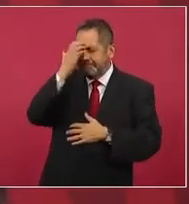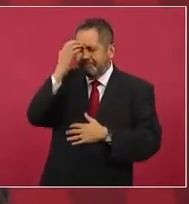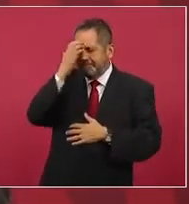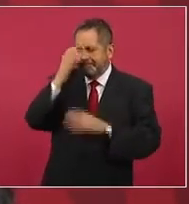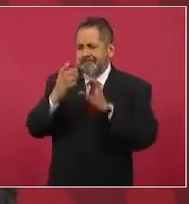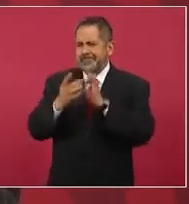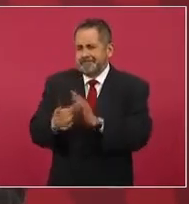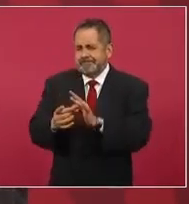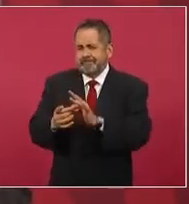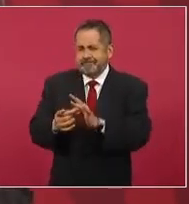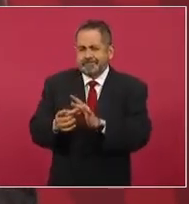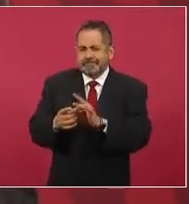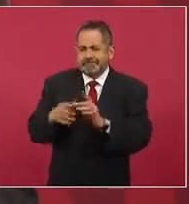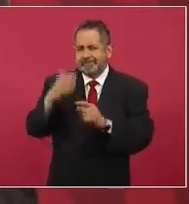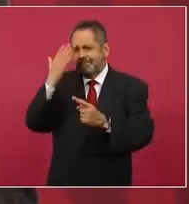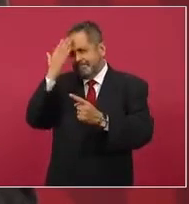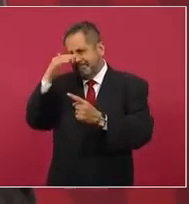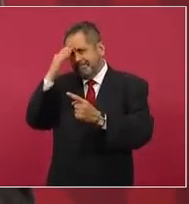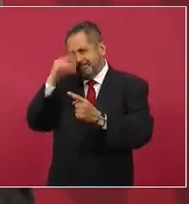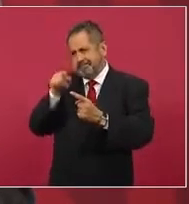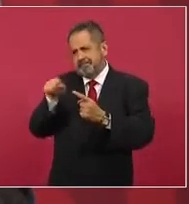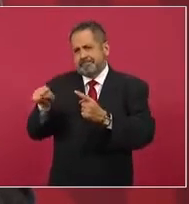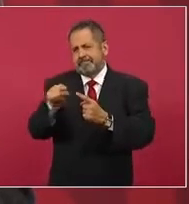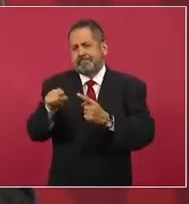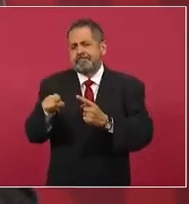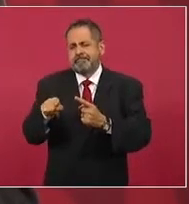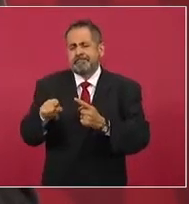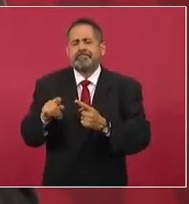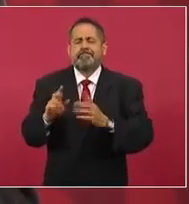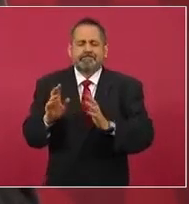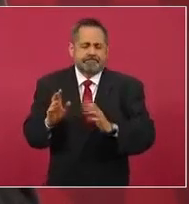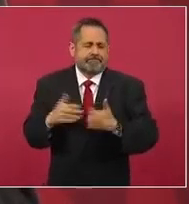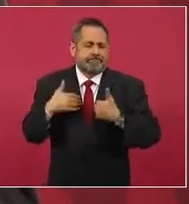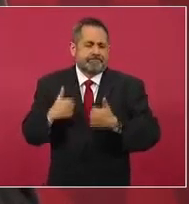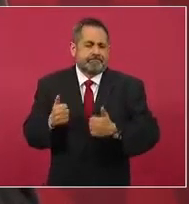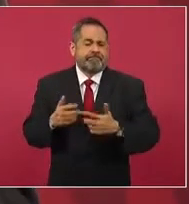se saben cosas que a veces